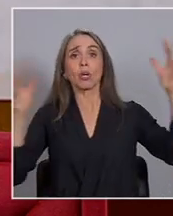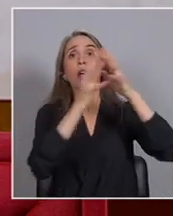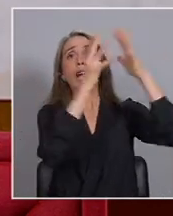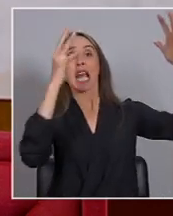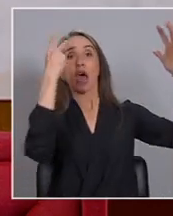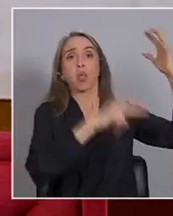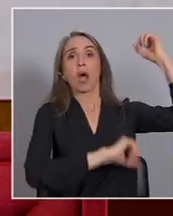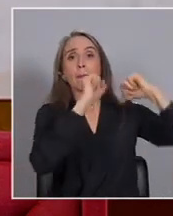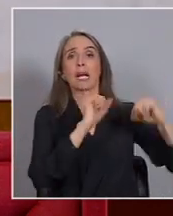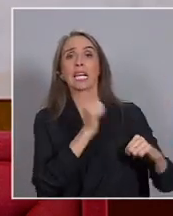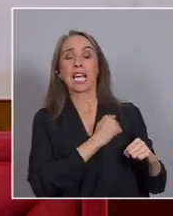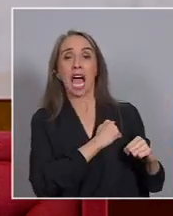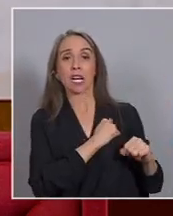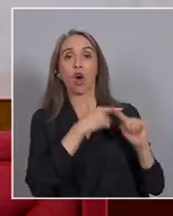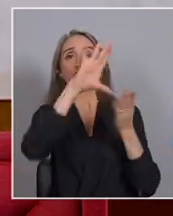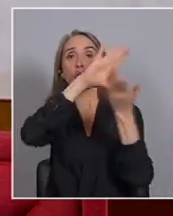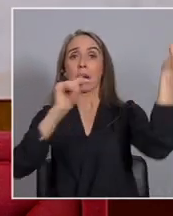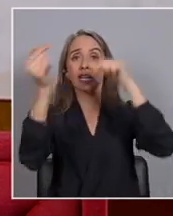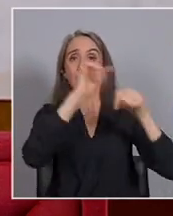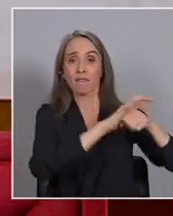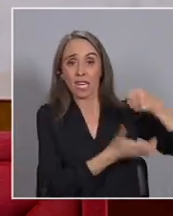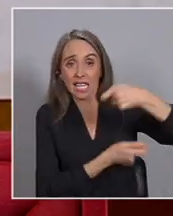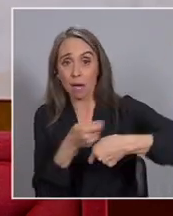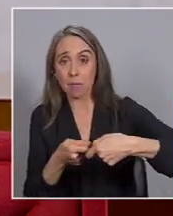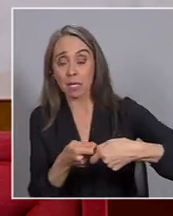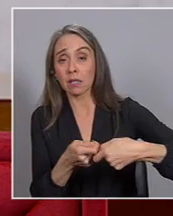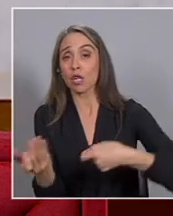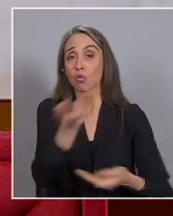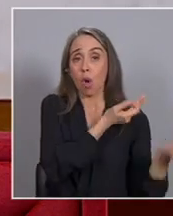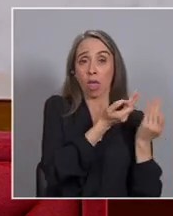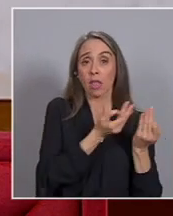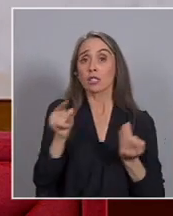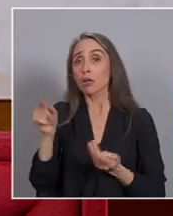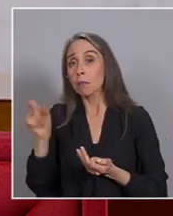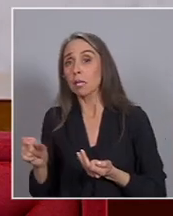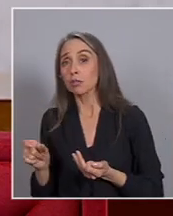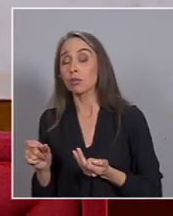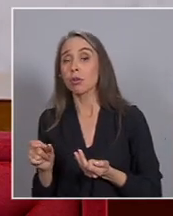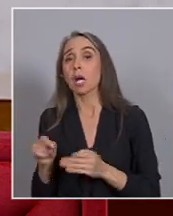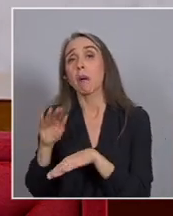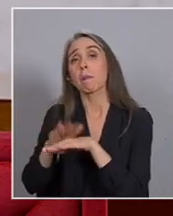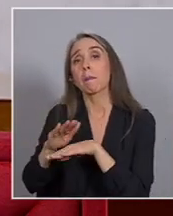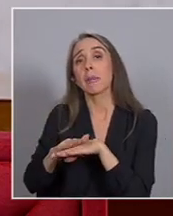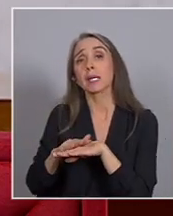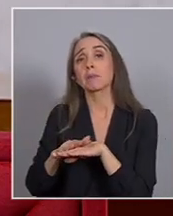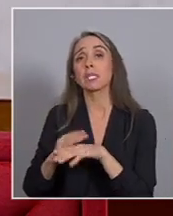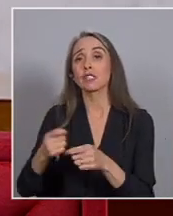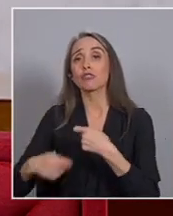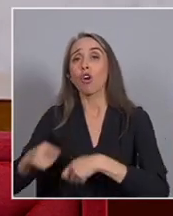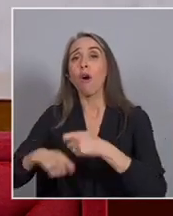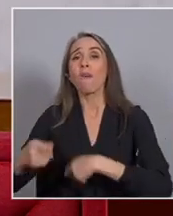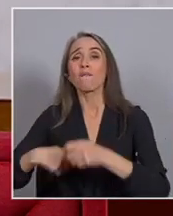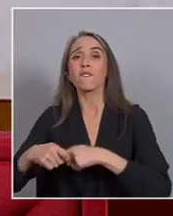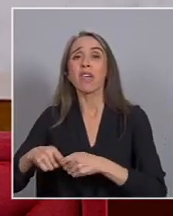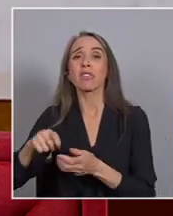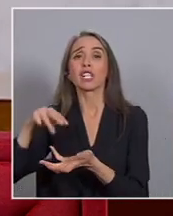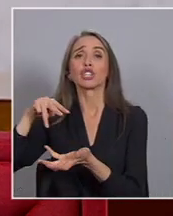grandes empresarios canadienses o extranjeros hasta los que deben conseguir los permisos para abrir el puesto de sopaipilla.